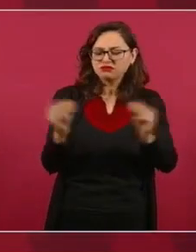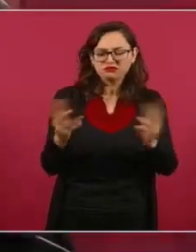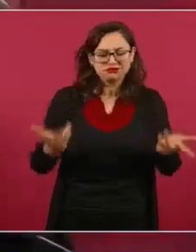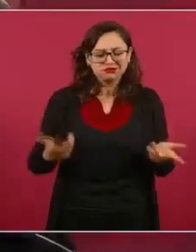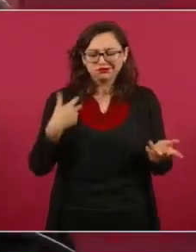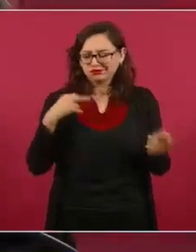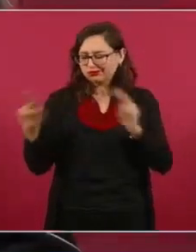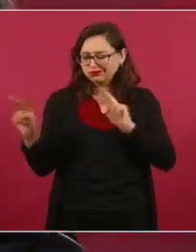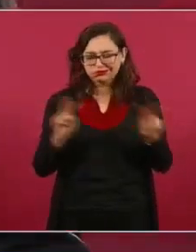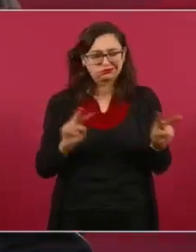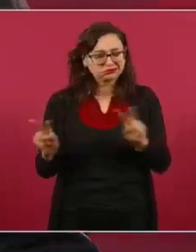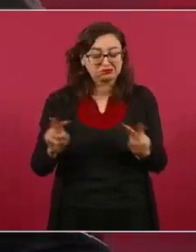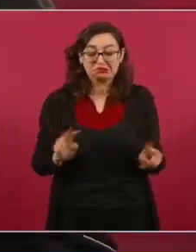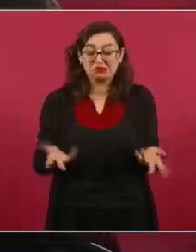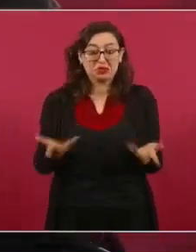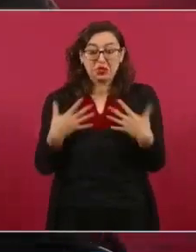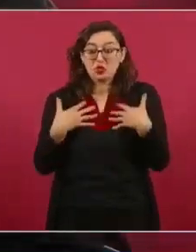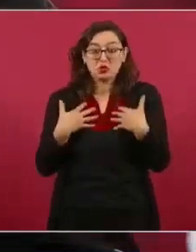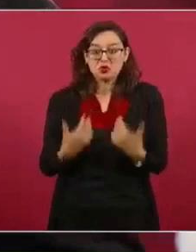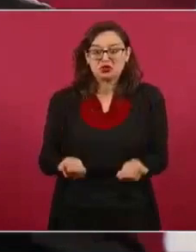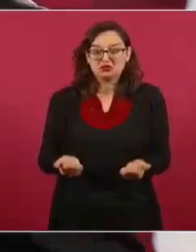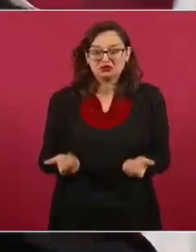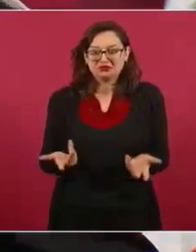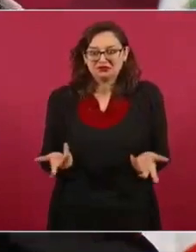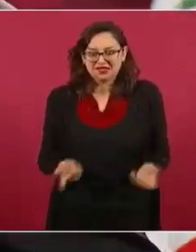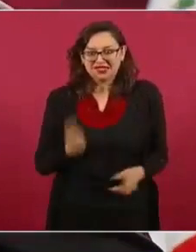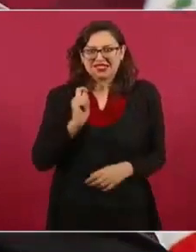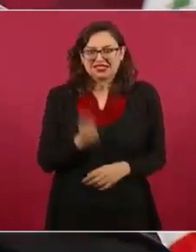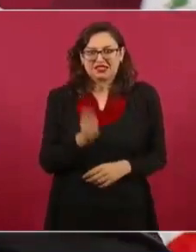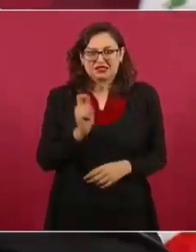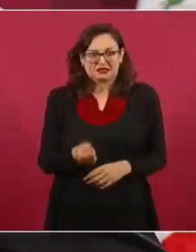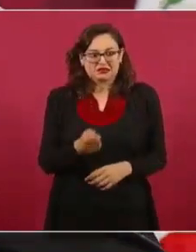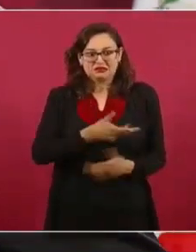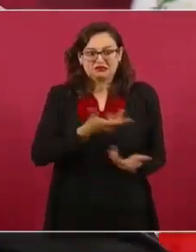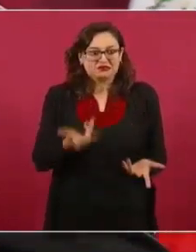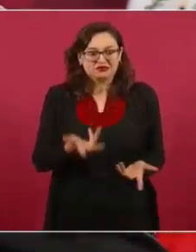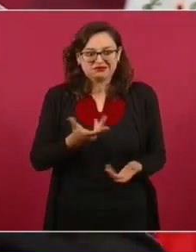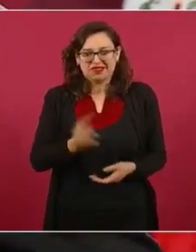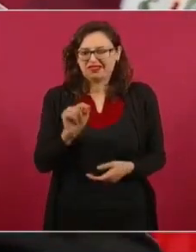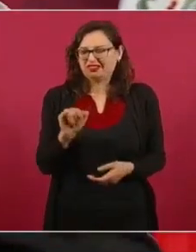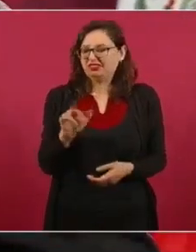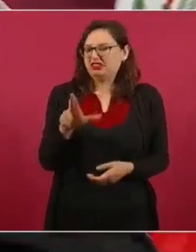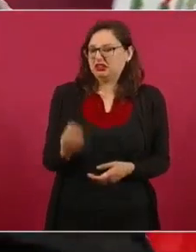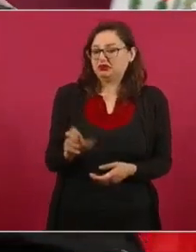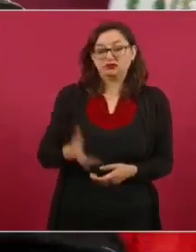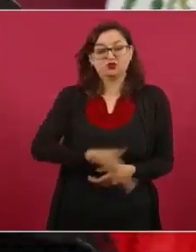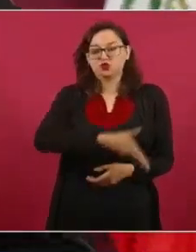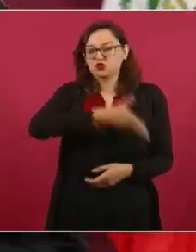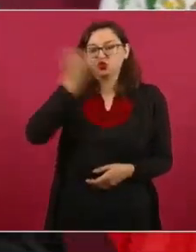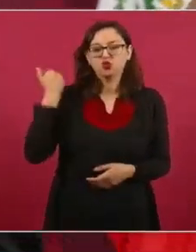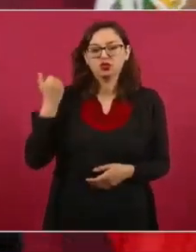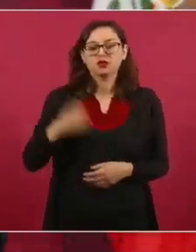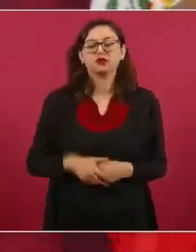Y la verdad, no sabía, ¿no?